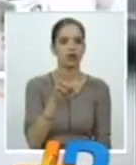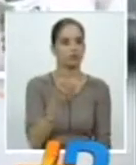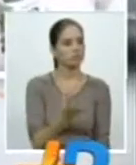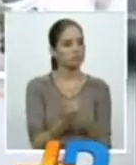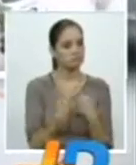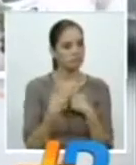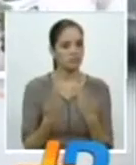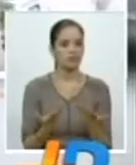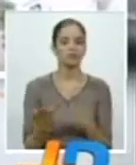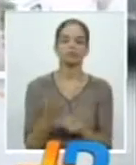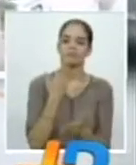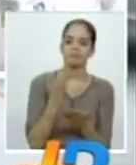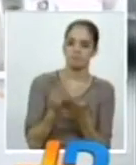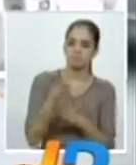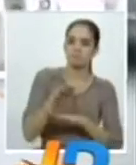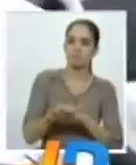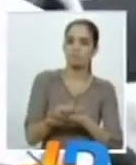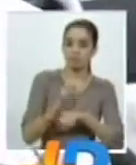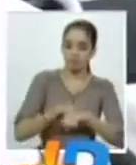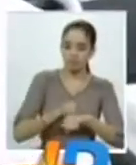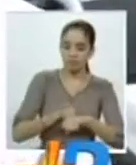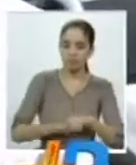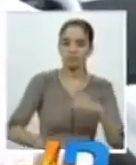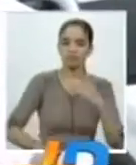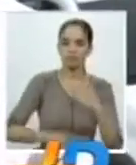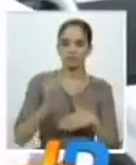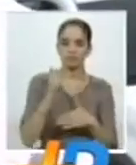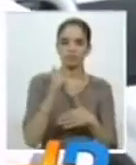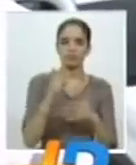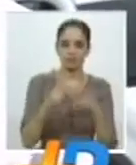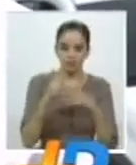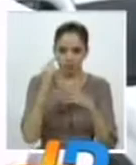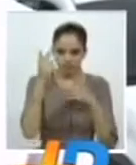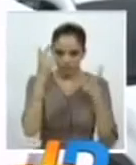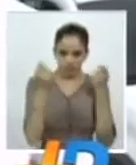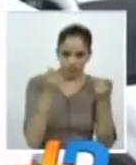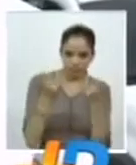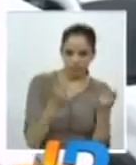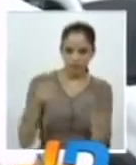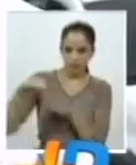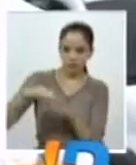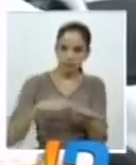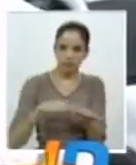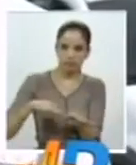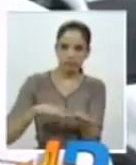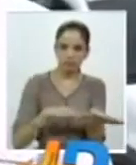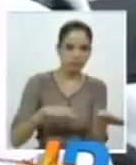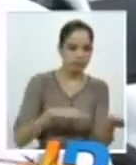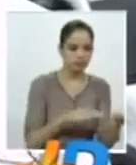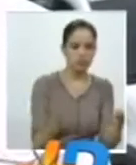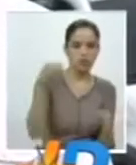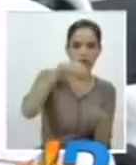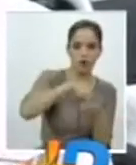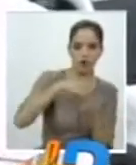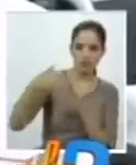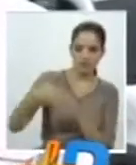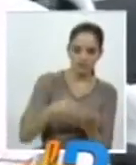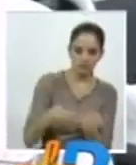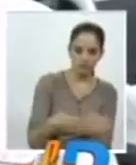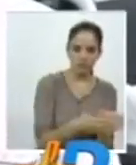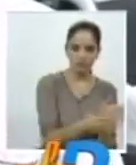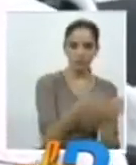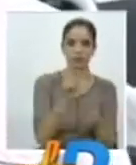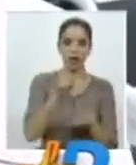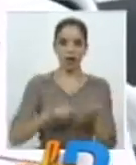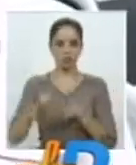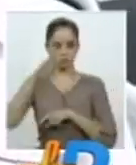Hola Mafe, buenas tardes. Pues a esta hora se inicia la operación retorno por todas las vías del Valle del Cauca y el suroccidente colombiano. Con puestos de control como